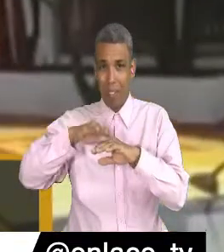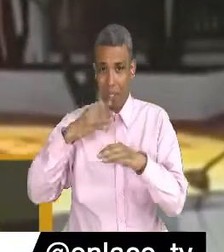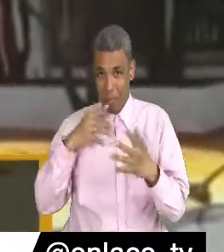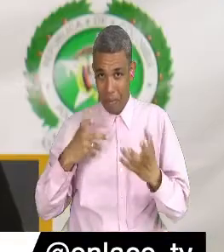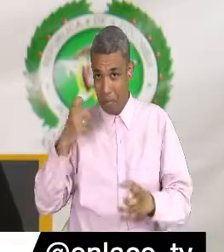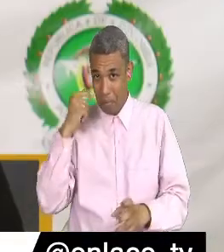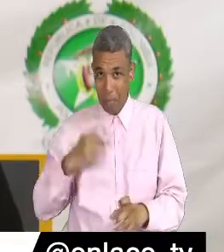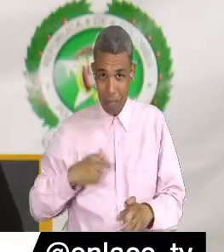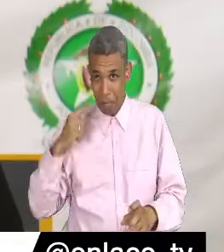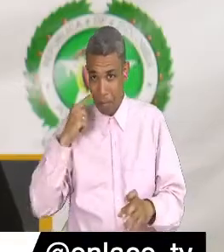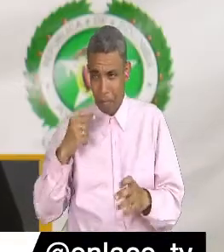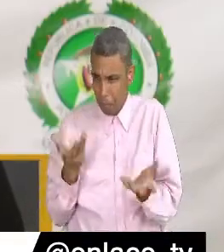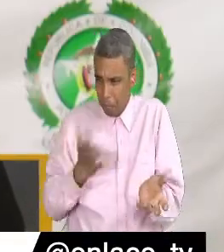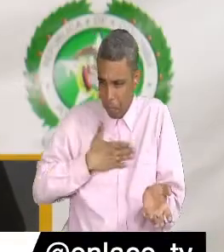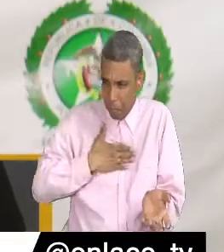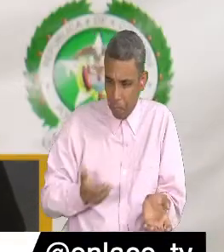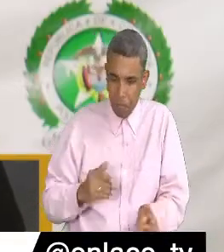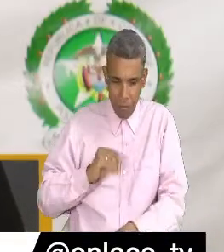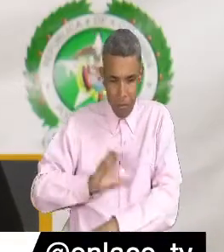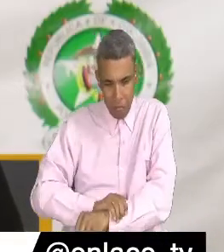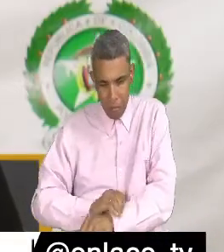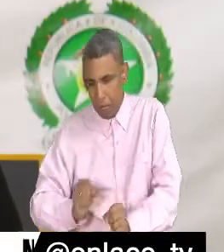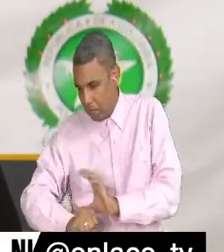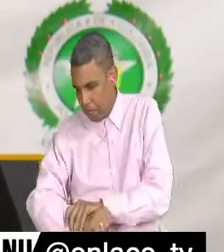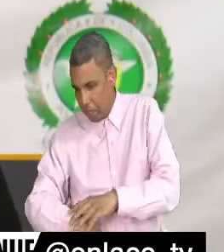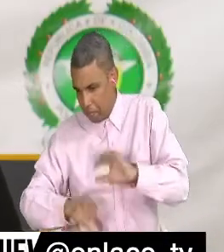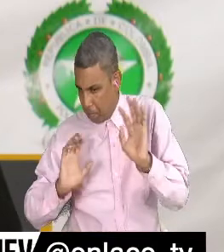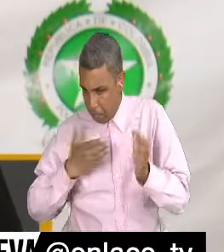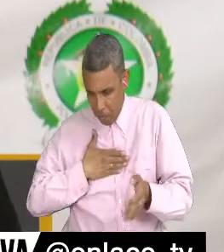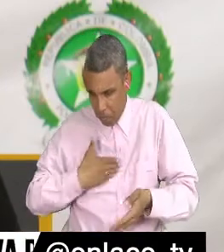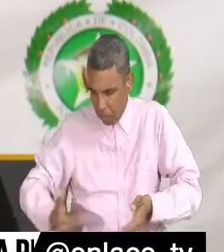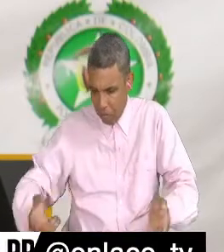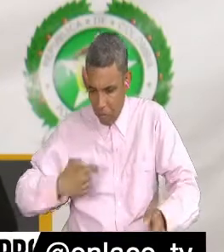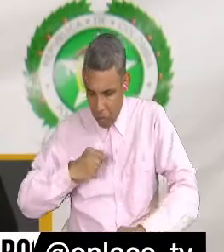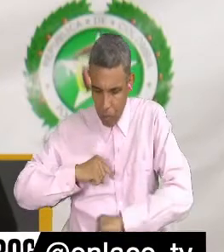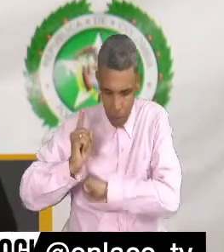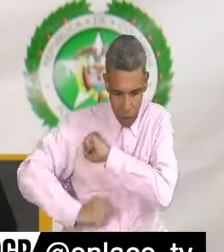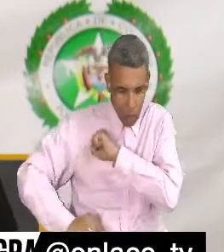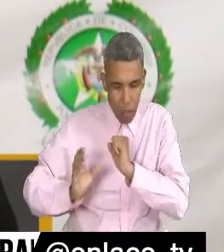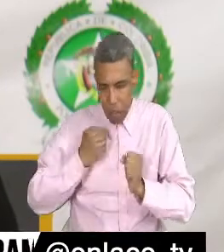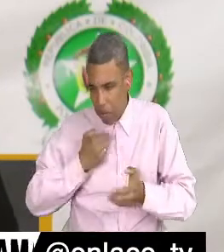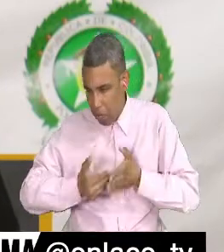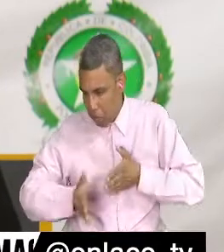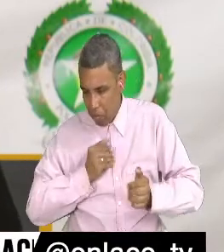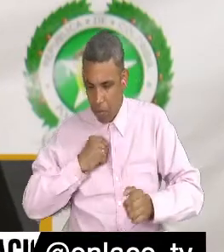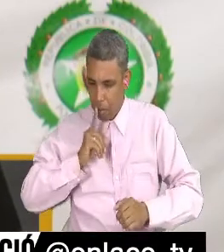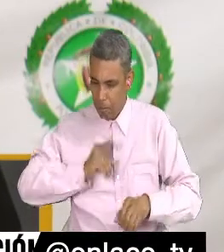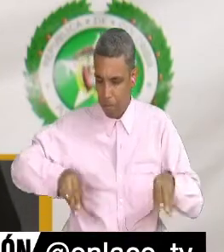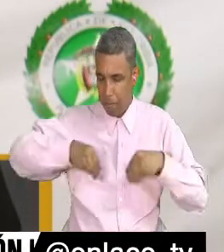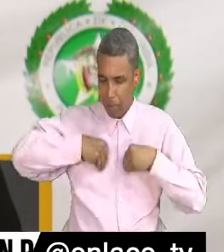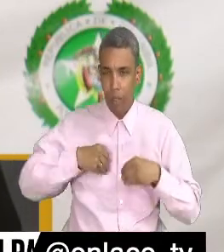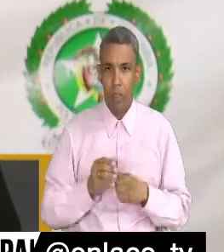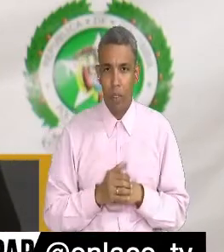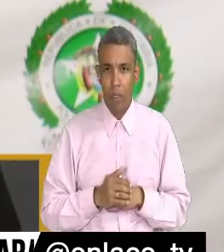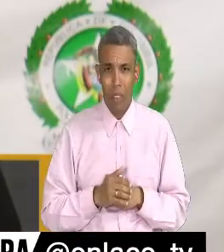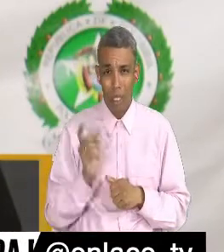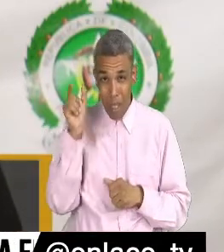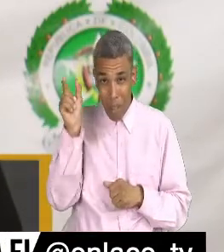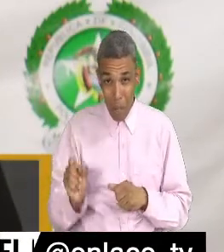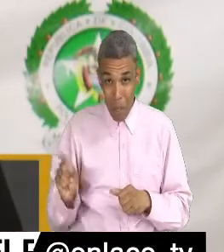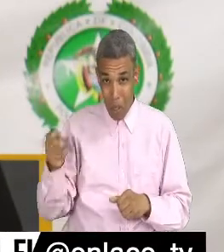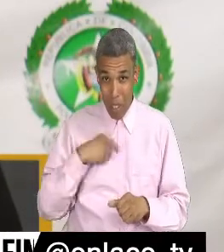autoridades y es allí donde ya pues se desarrolla la judicialización de esta persona. No se encuentra privada de la libertad, pero